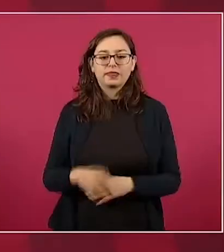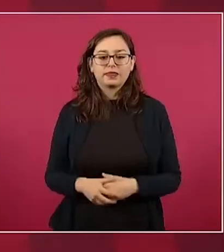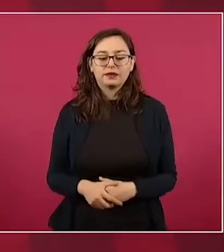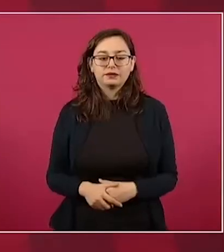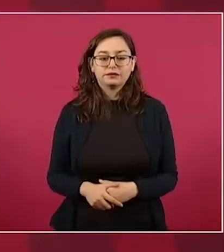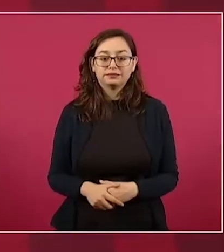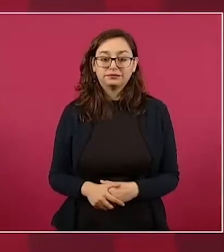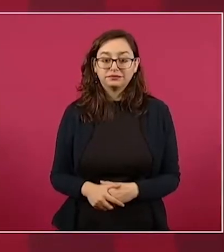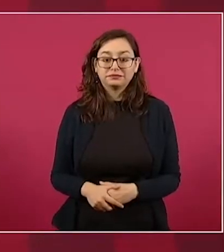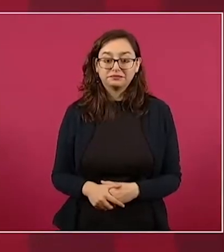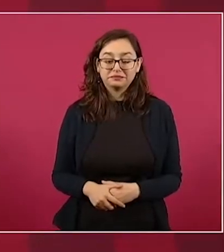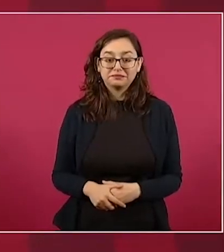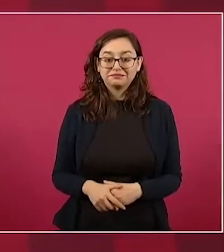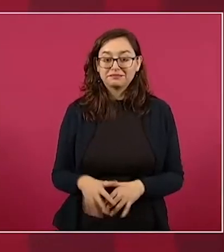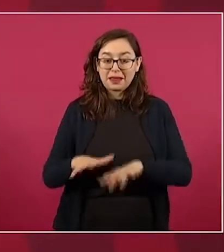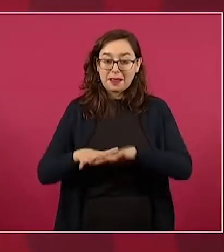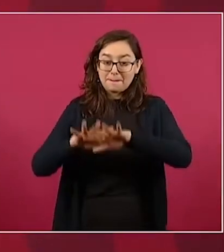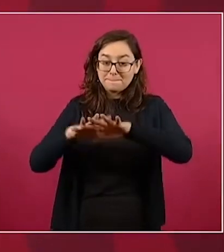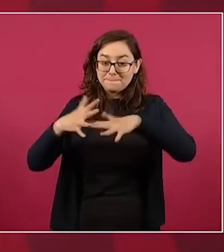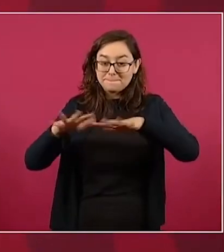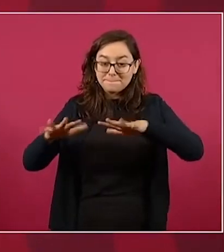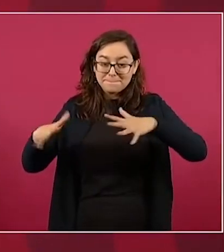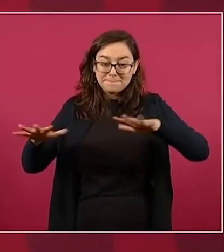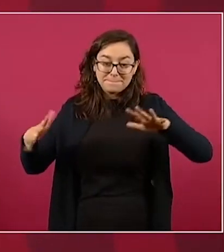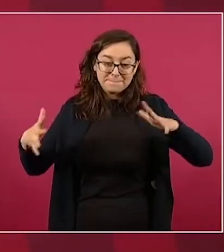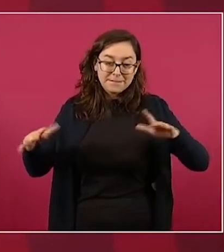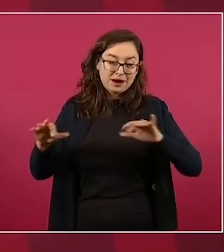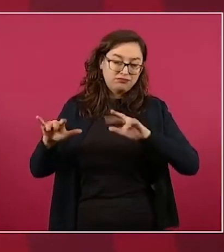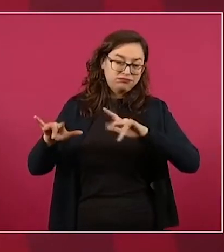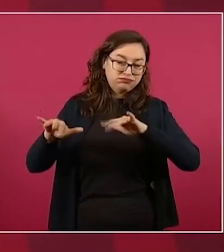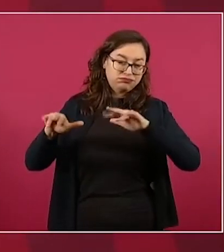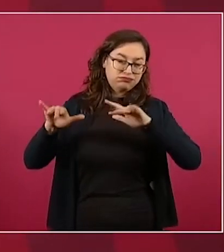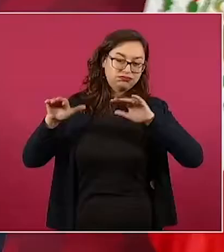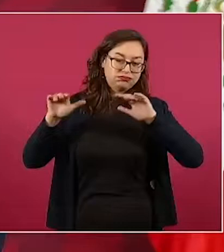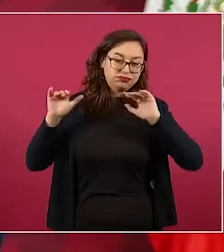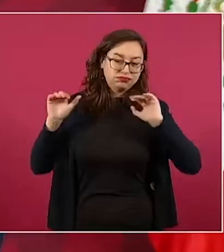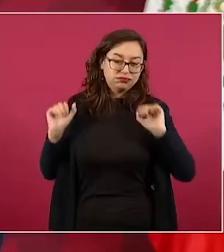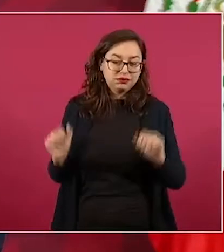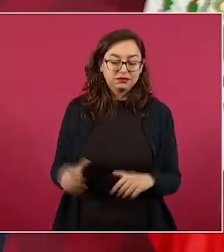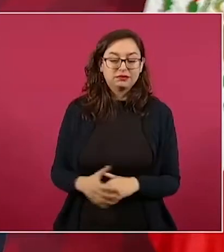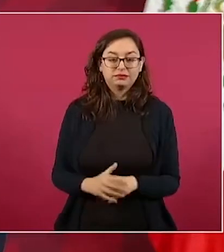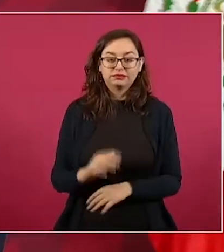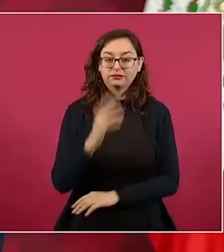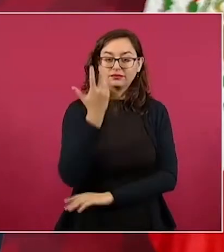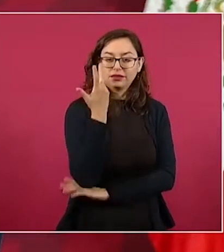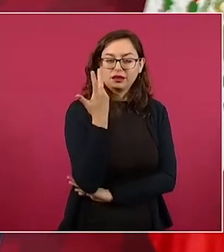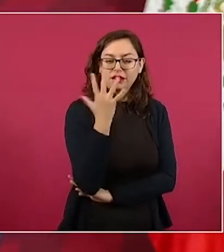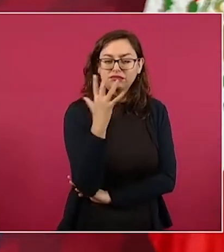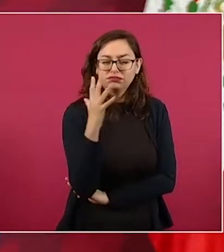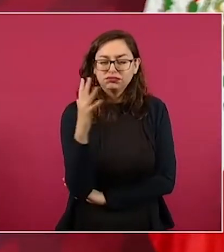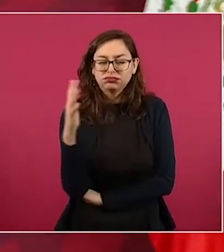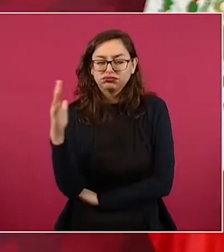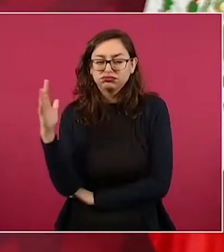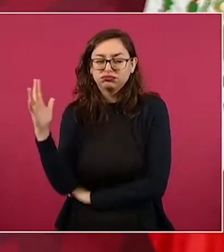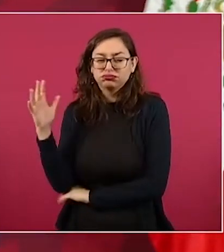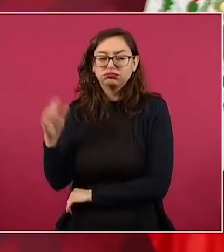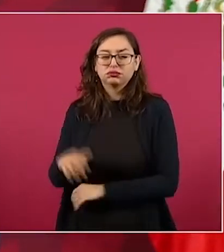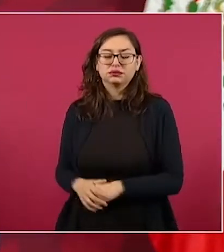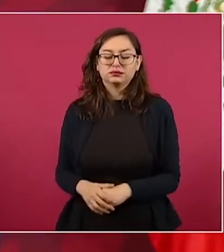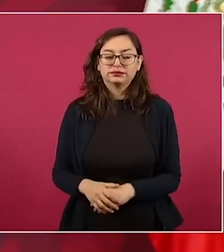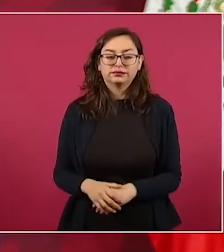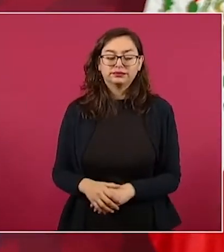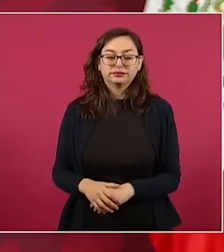por su mano turquesa sus selvas monte alto